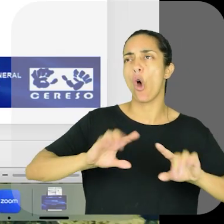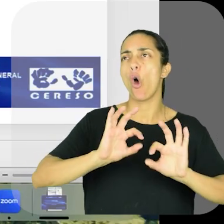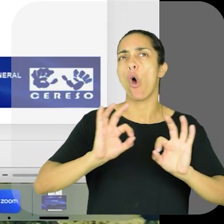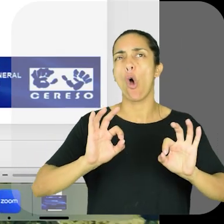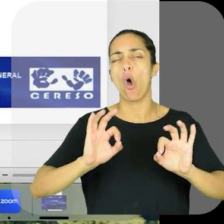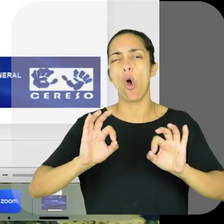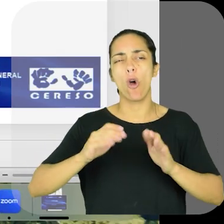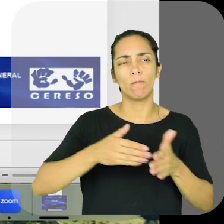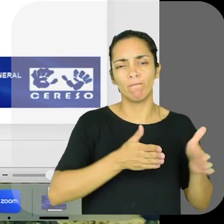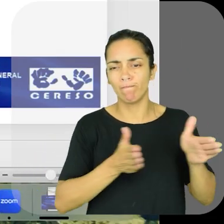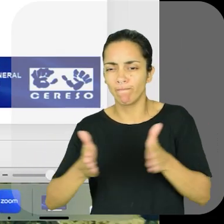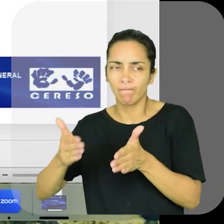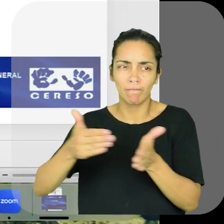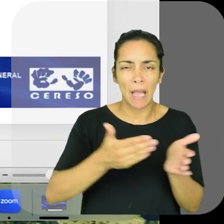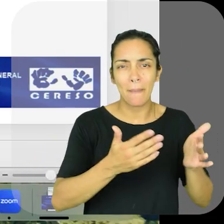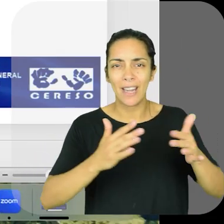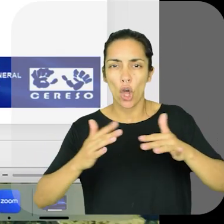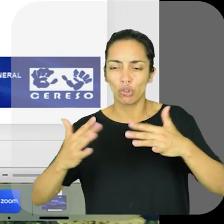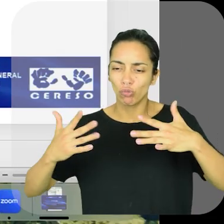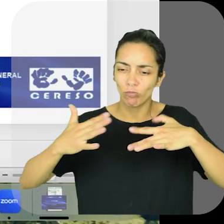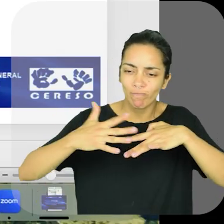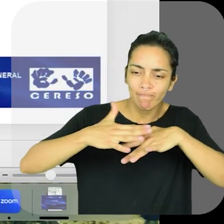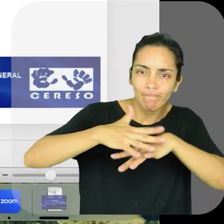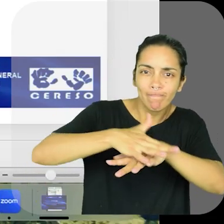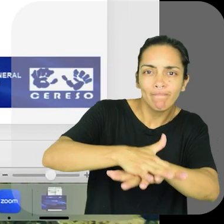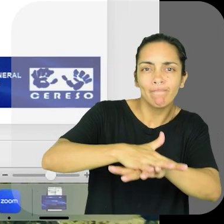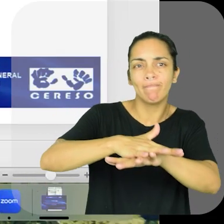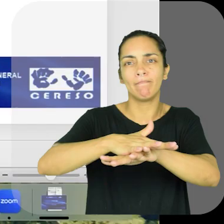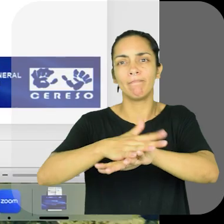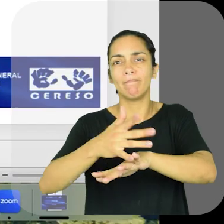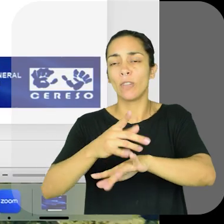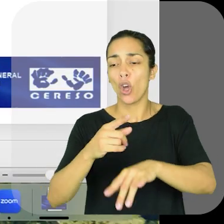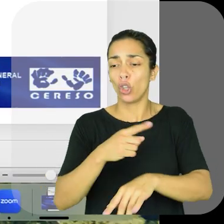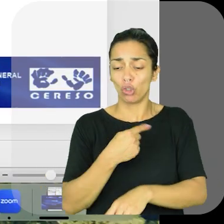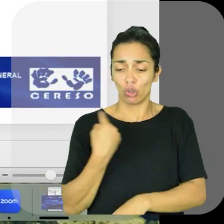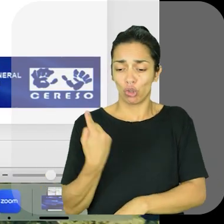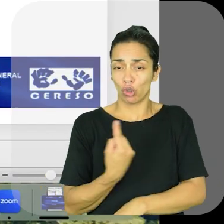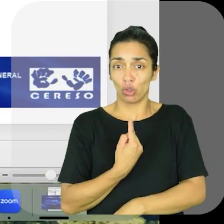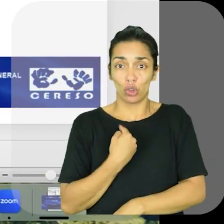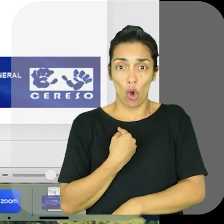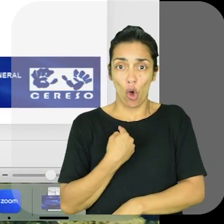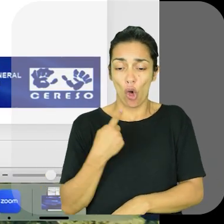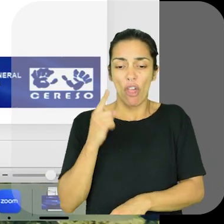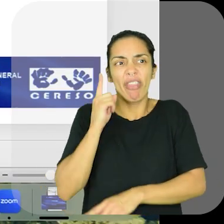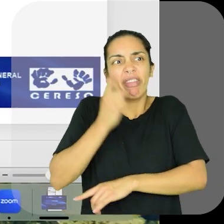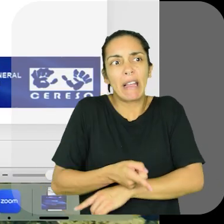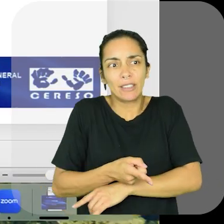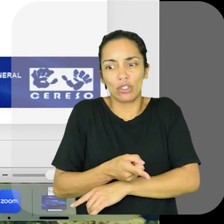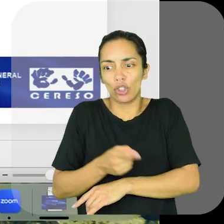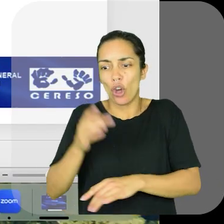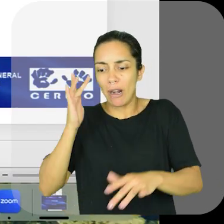unos caminos que se van entrelazando porque nosotros no podemos tomar decisiones si soy artista y mañana